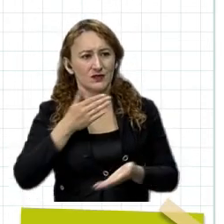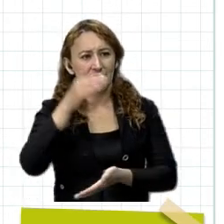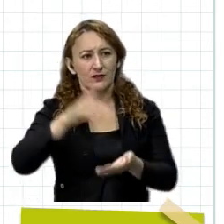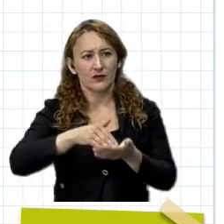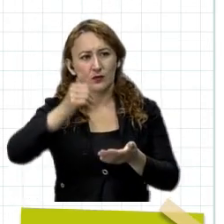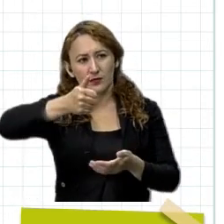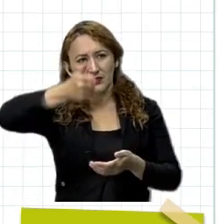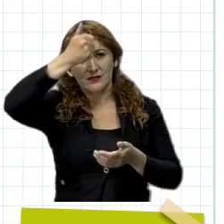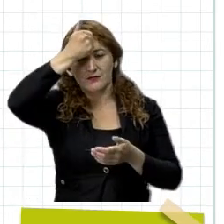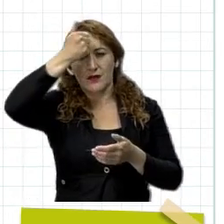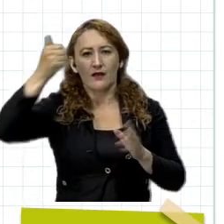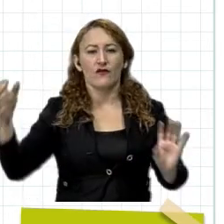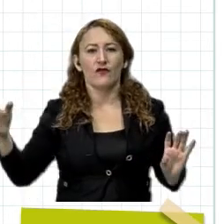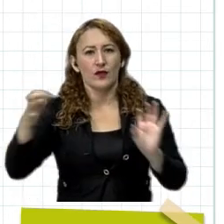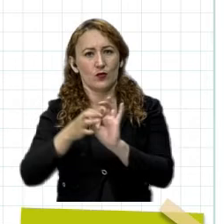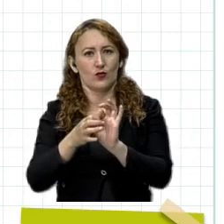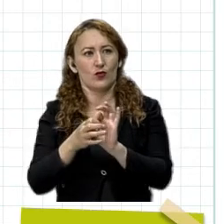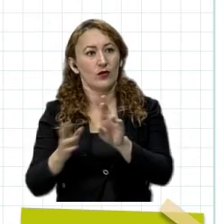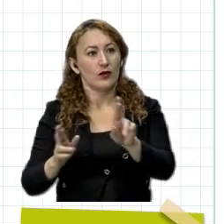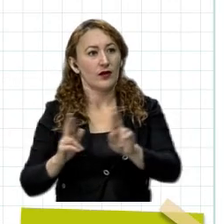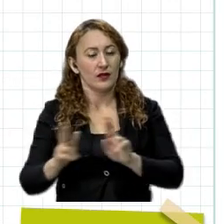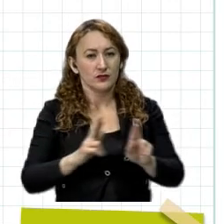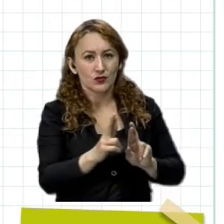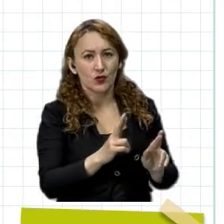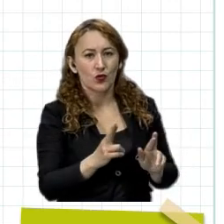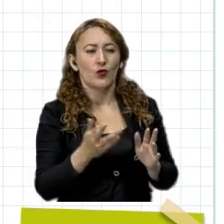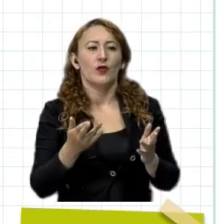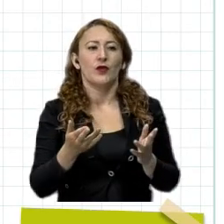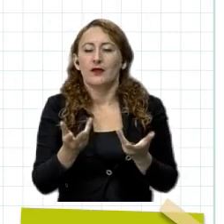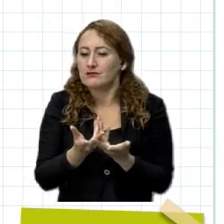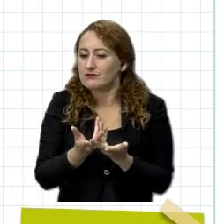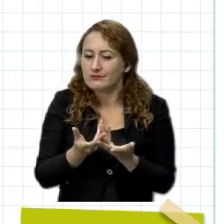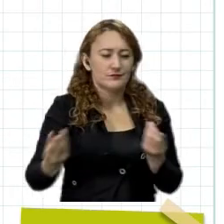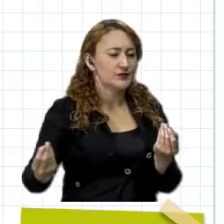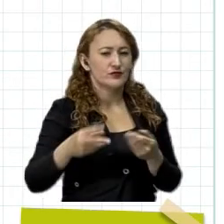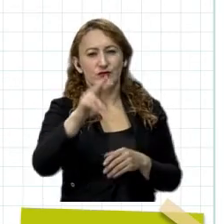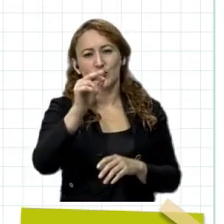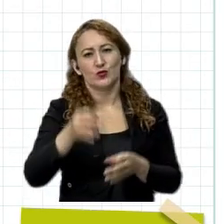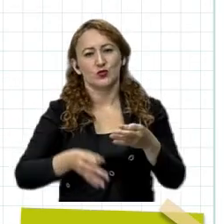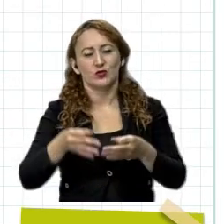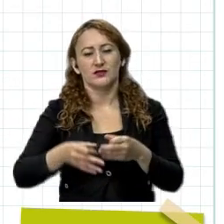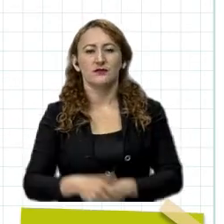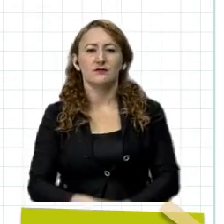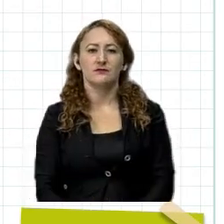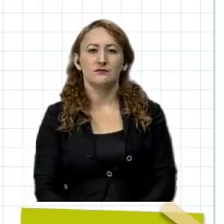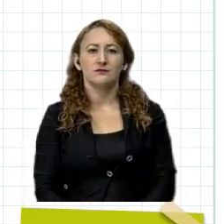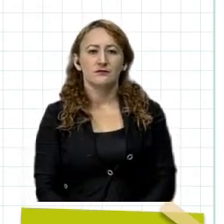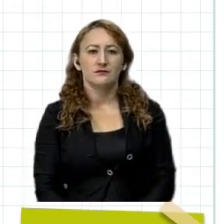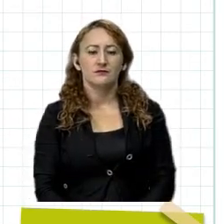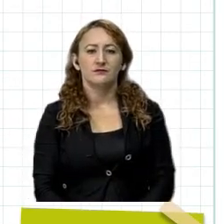del vínculo, de la relación y de la indivisibilidad de la justicia.